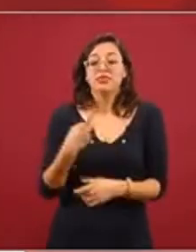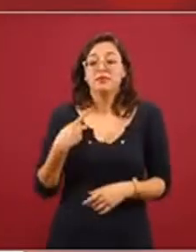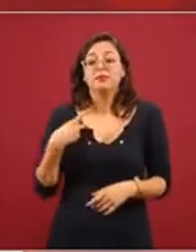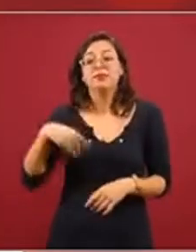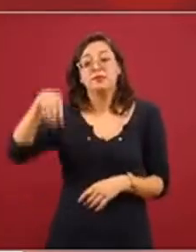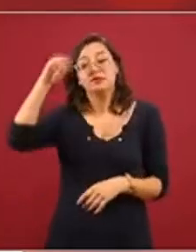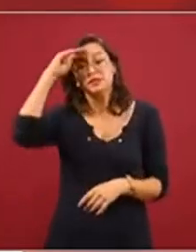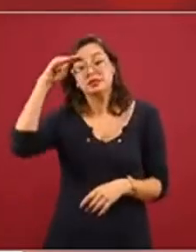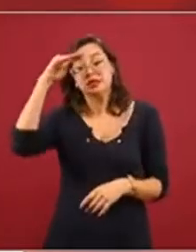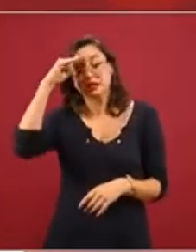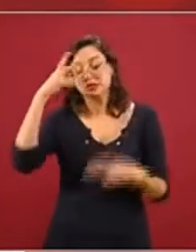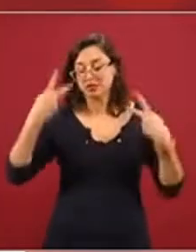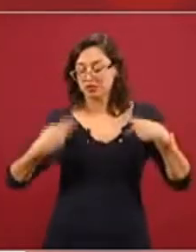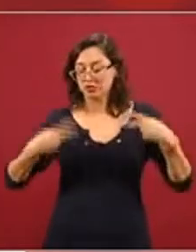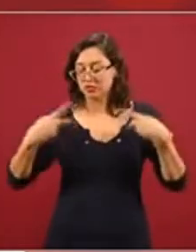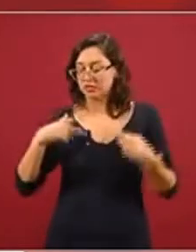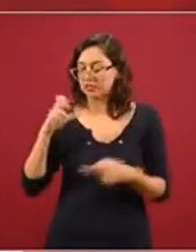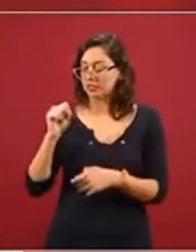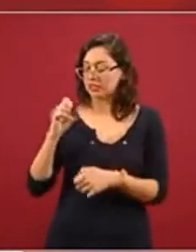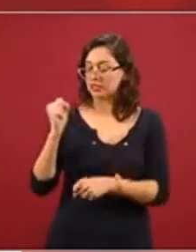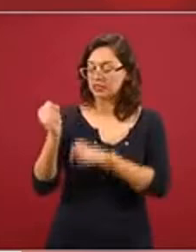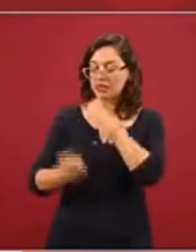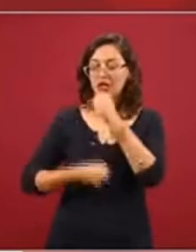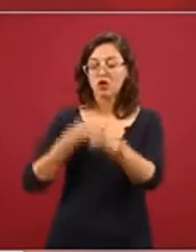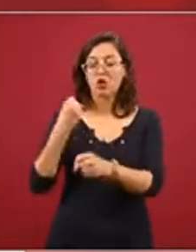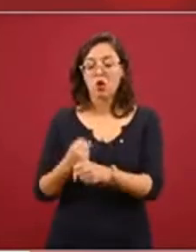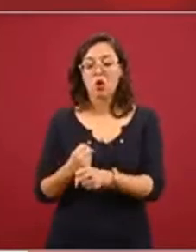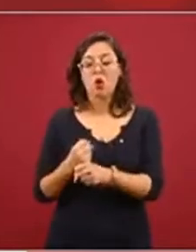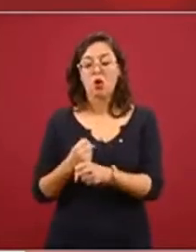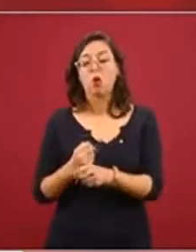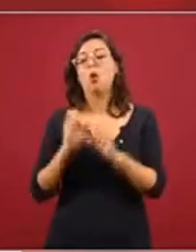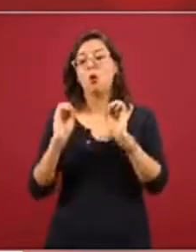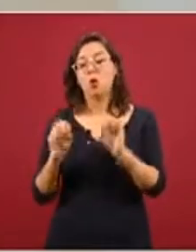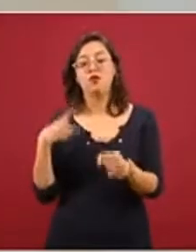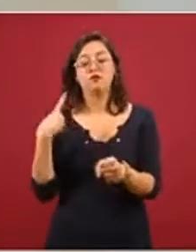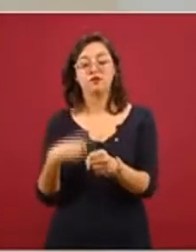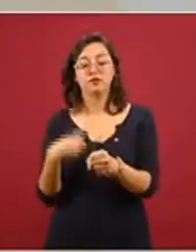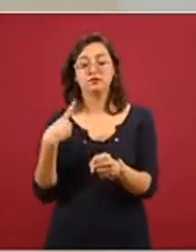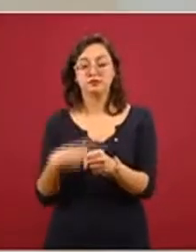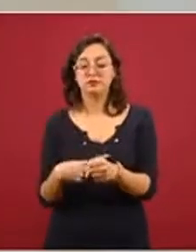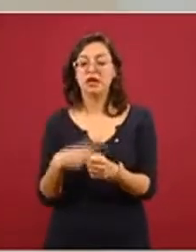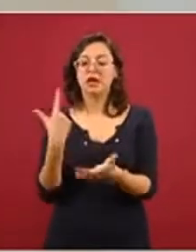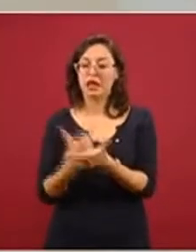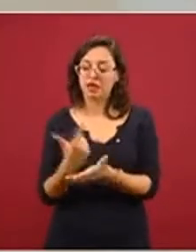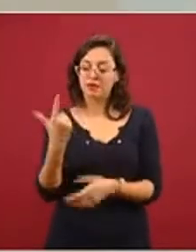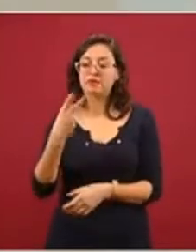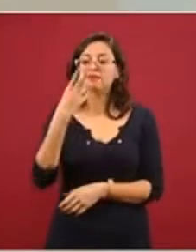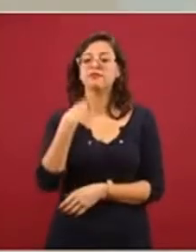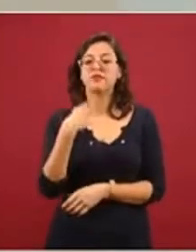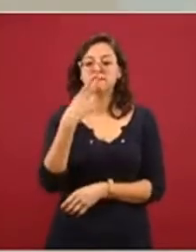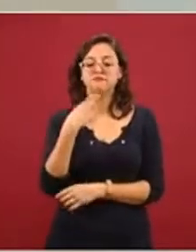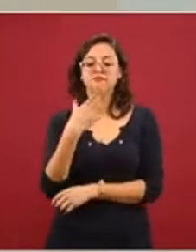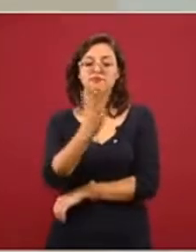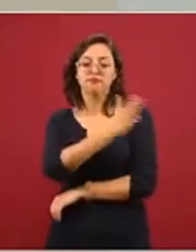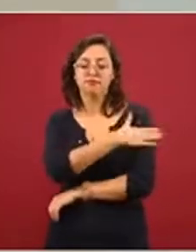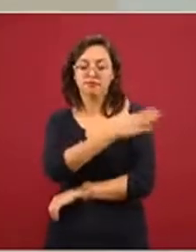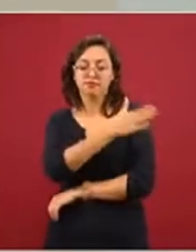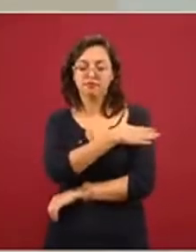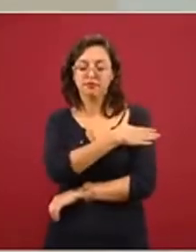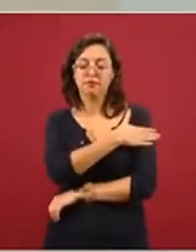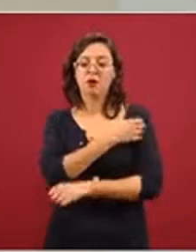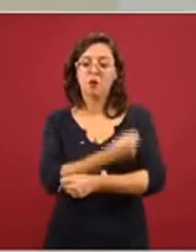considerar que las personas mayores de 60 años que tienen enfermedades o quienes tienen enfermedades crónicas, diabetes,